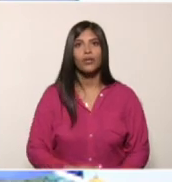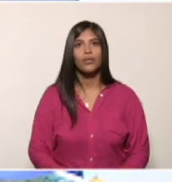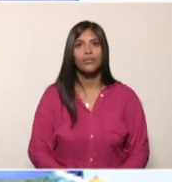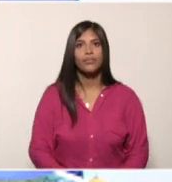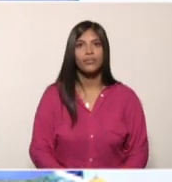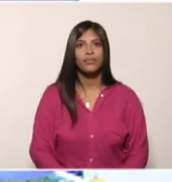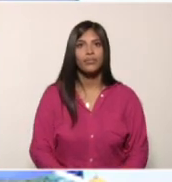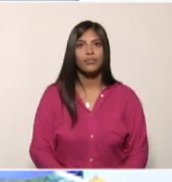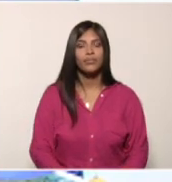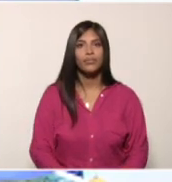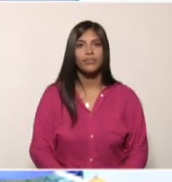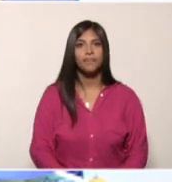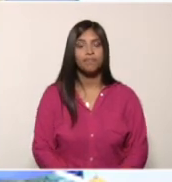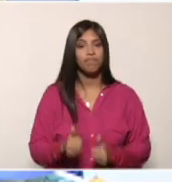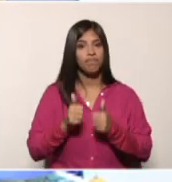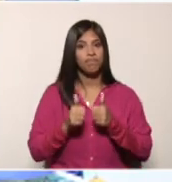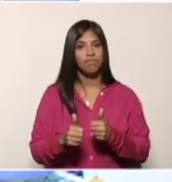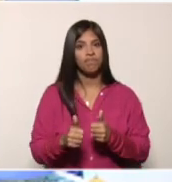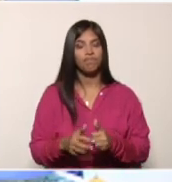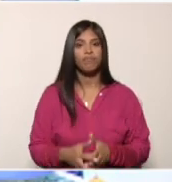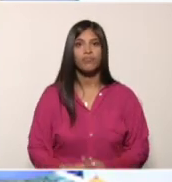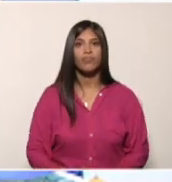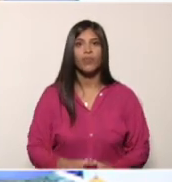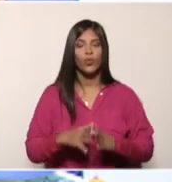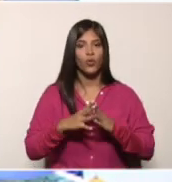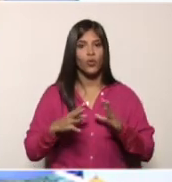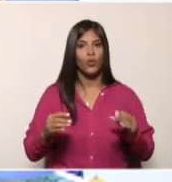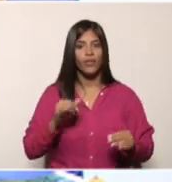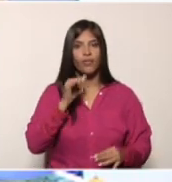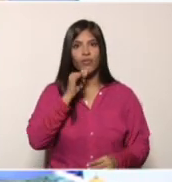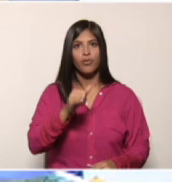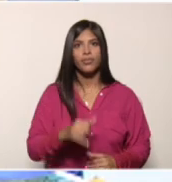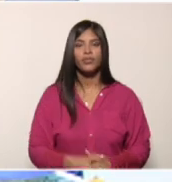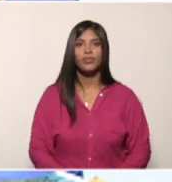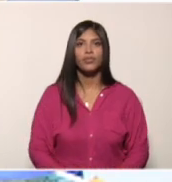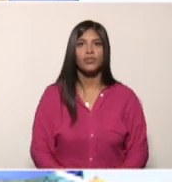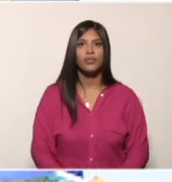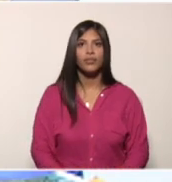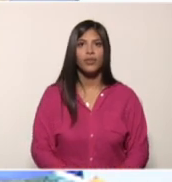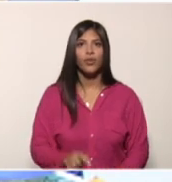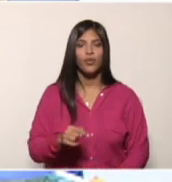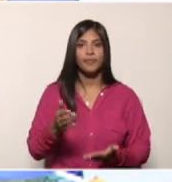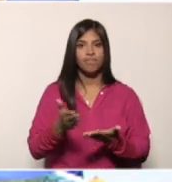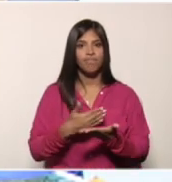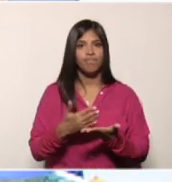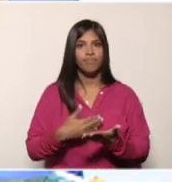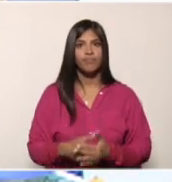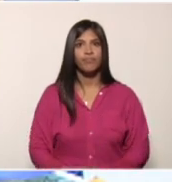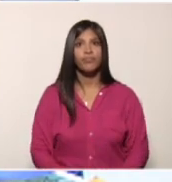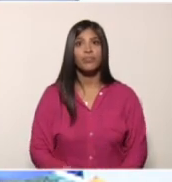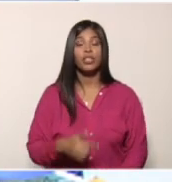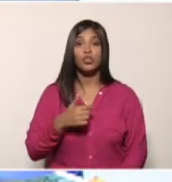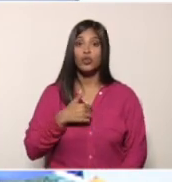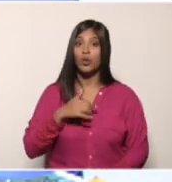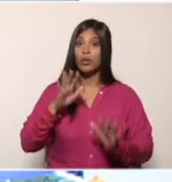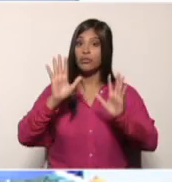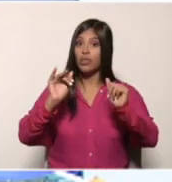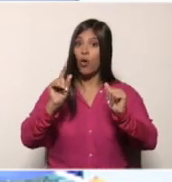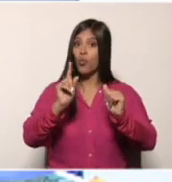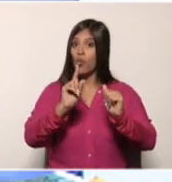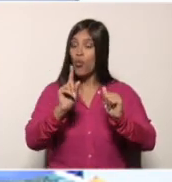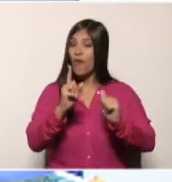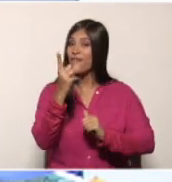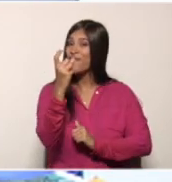problema. Bien, esto es todo para la clase de hoy, pero no quiero despedirme sin